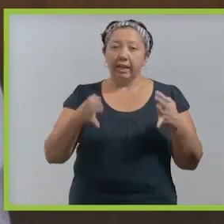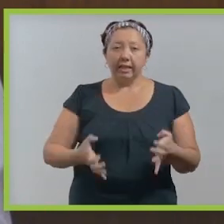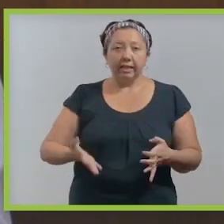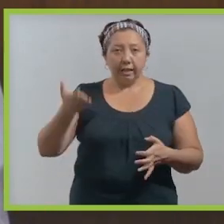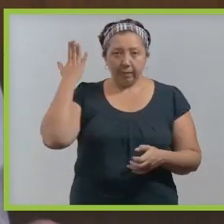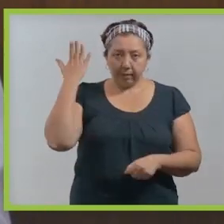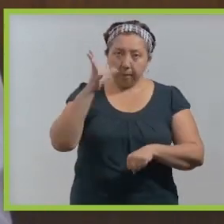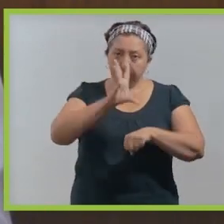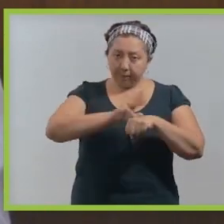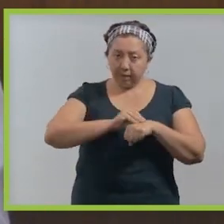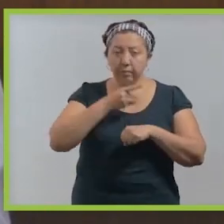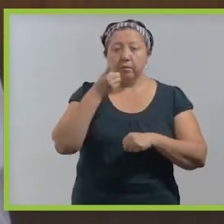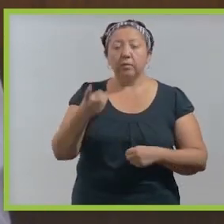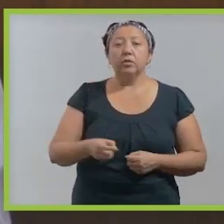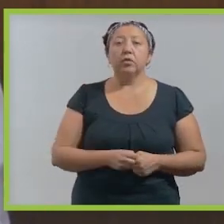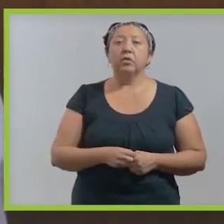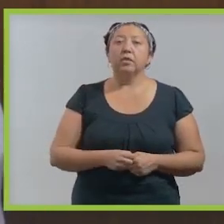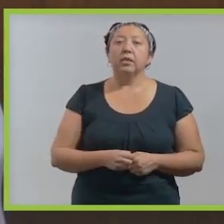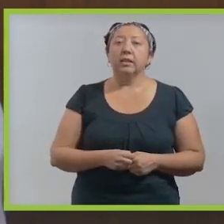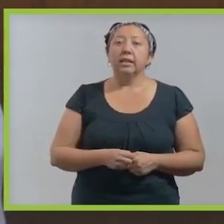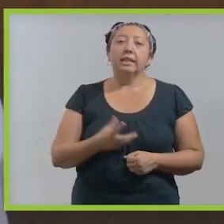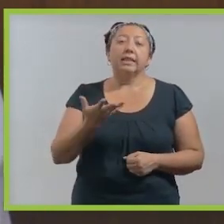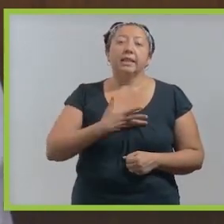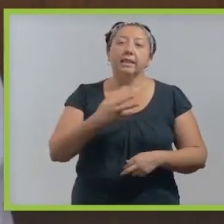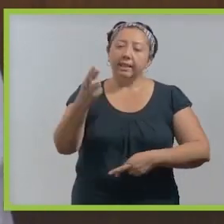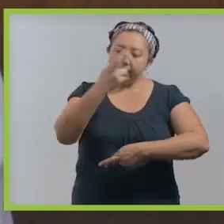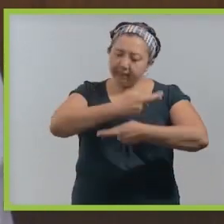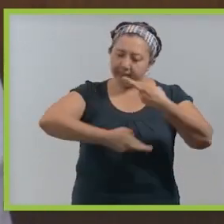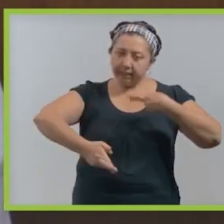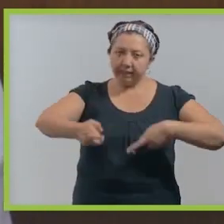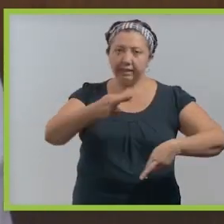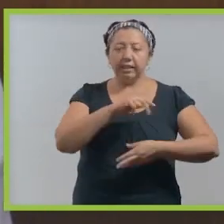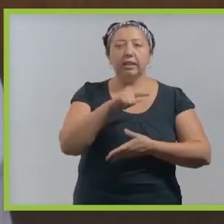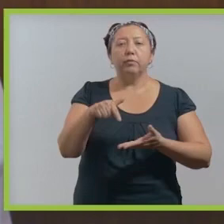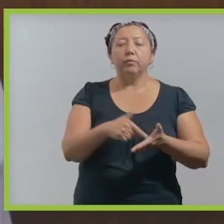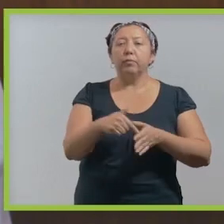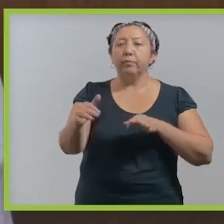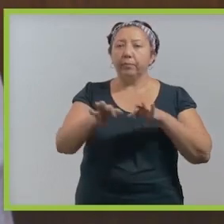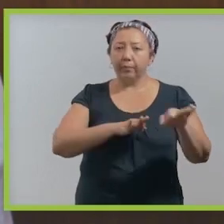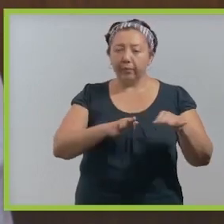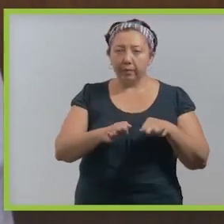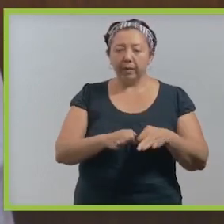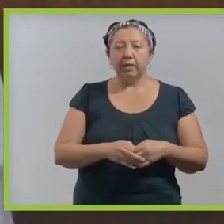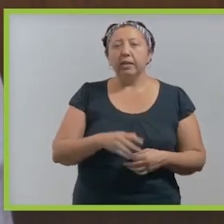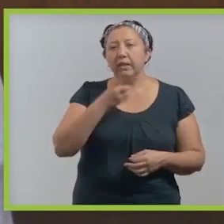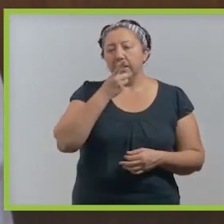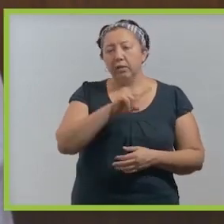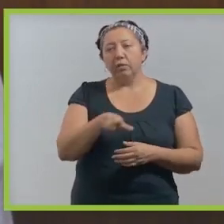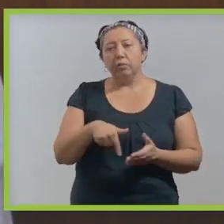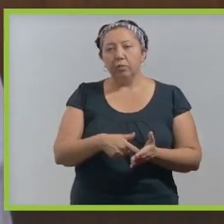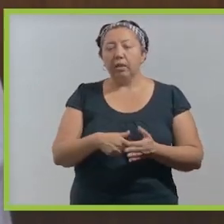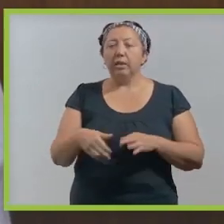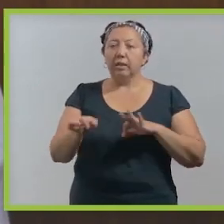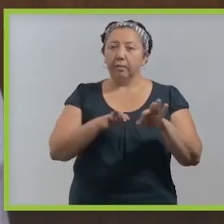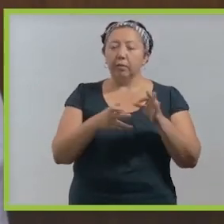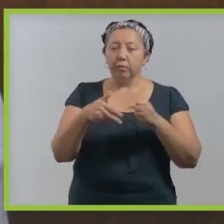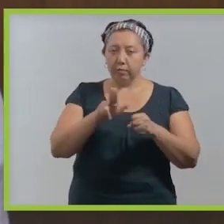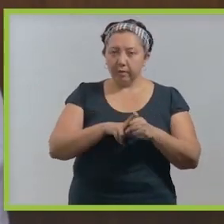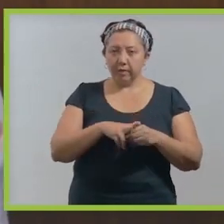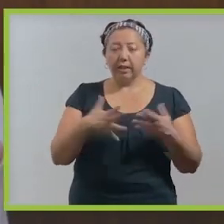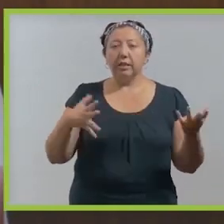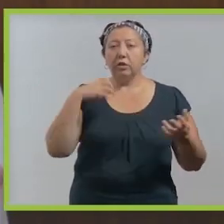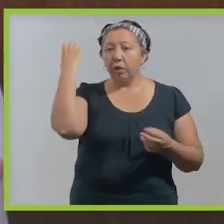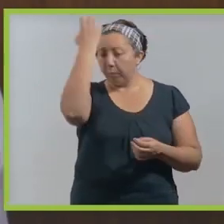estaban de licencia por el decreto anterior, tienen que regresar a sus centros de trabajo. Ellos regresan a sus centros de trabajo, se les